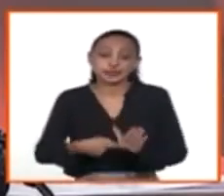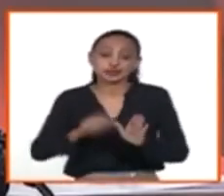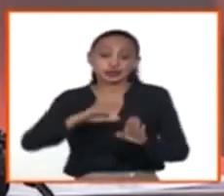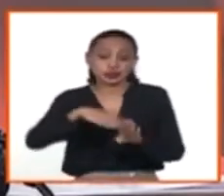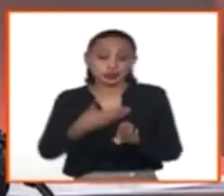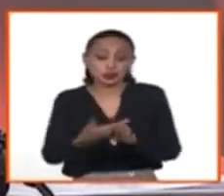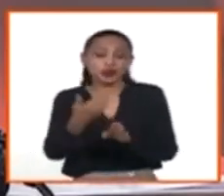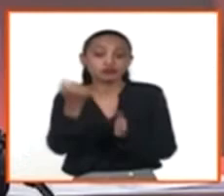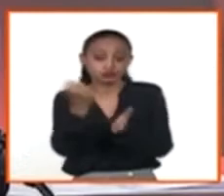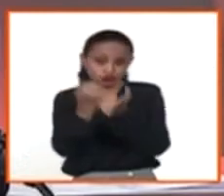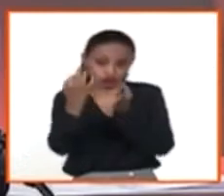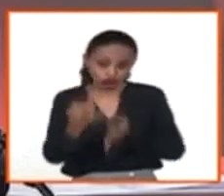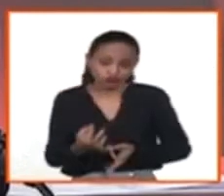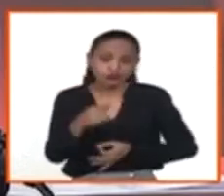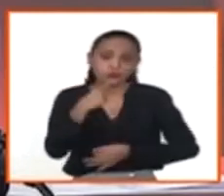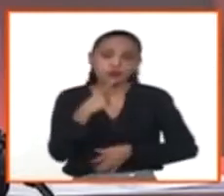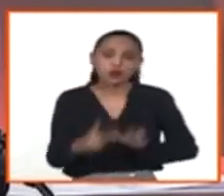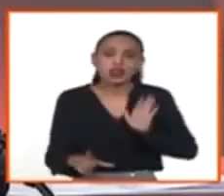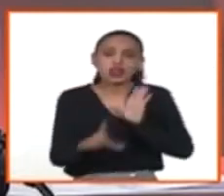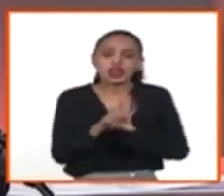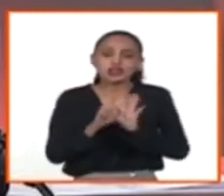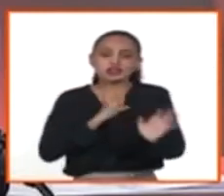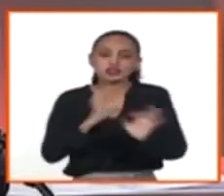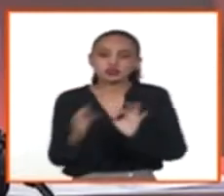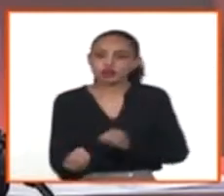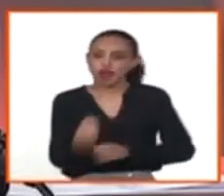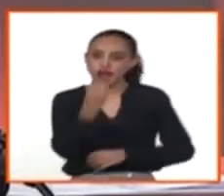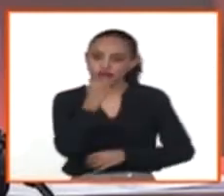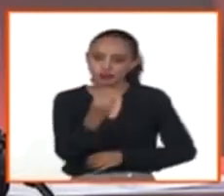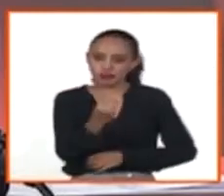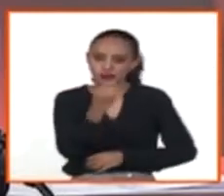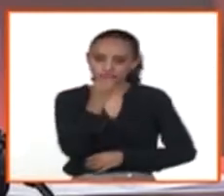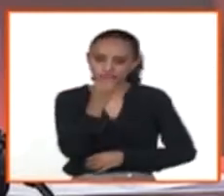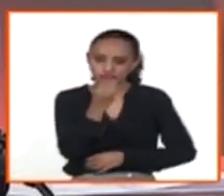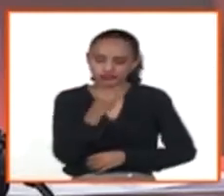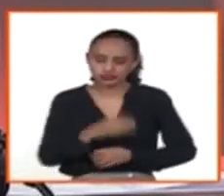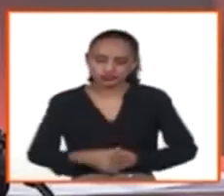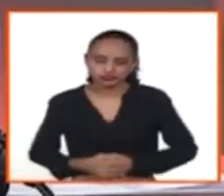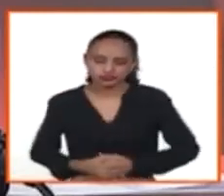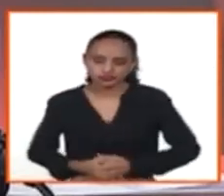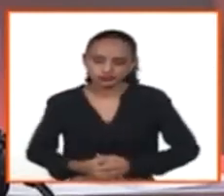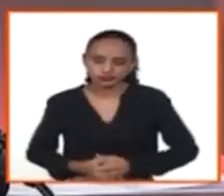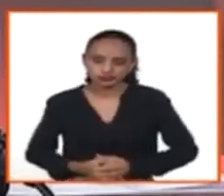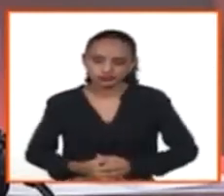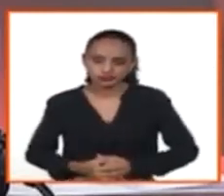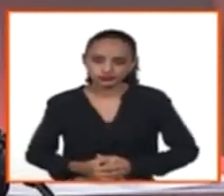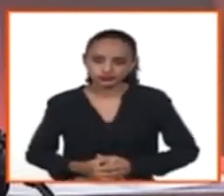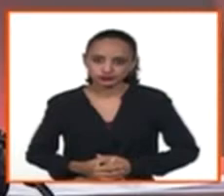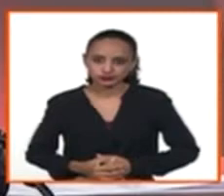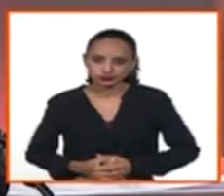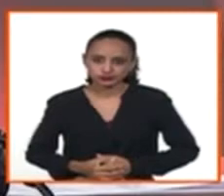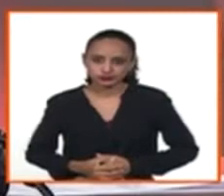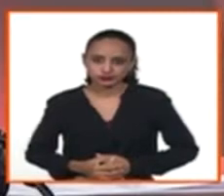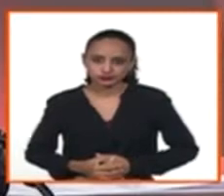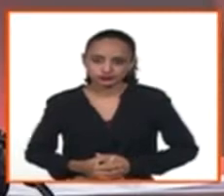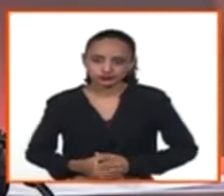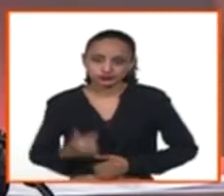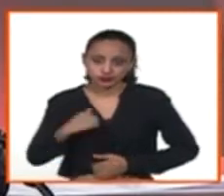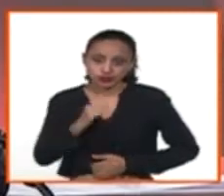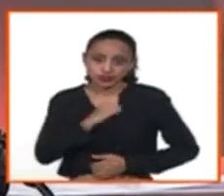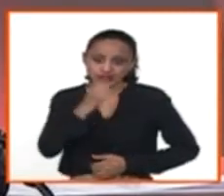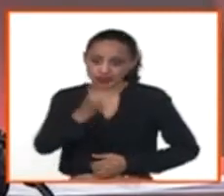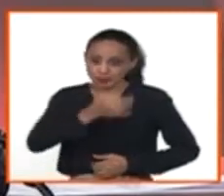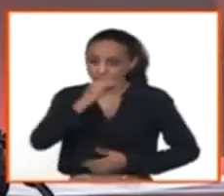la Ley de Seguridad Alimentaria y Soberanía Alimentaria y Nutricional. Yo quería comentar que este proyecto de ley es